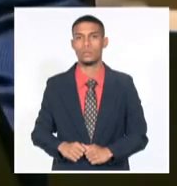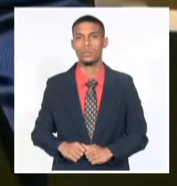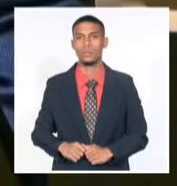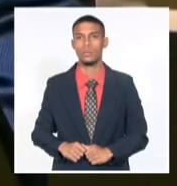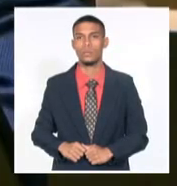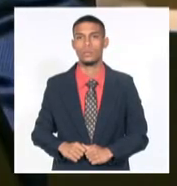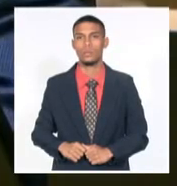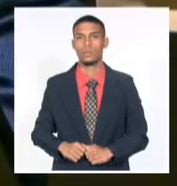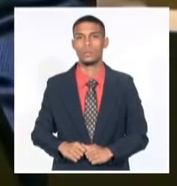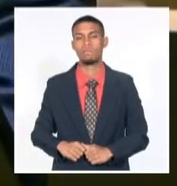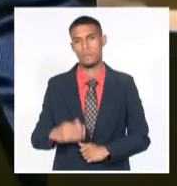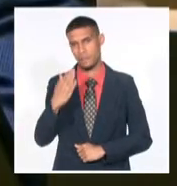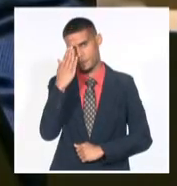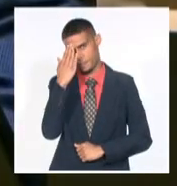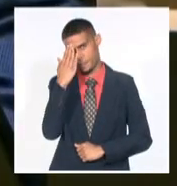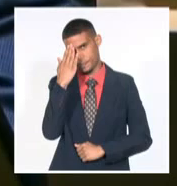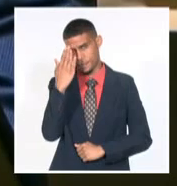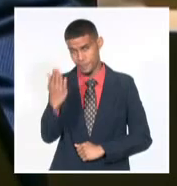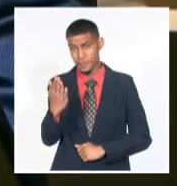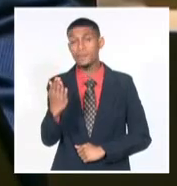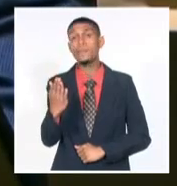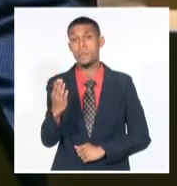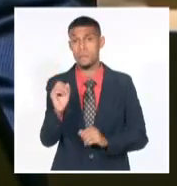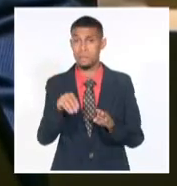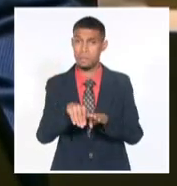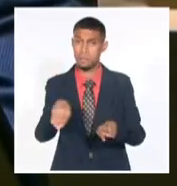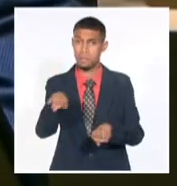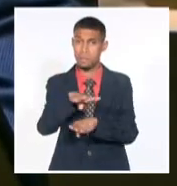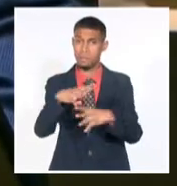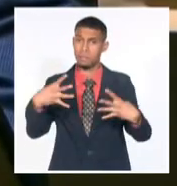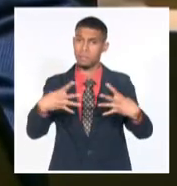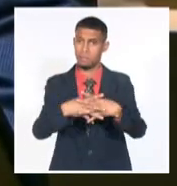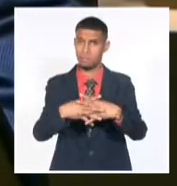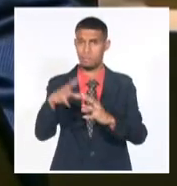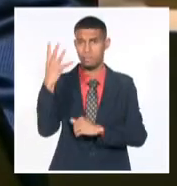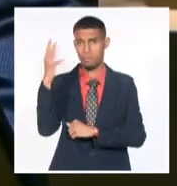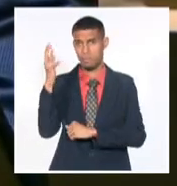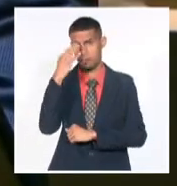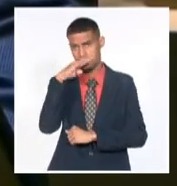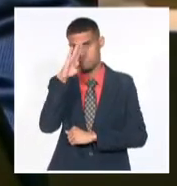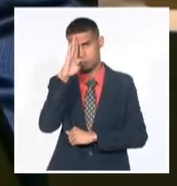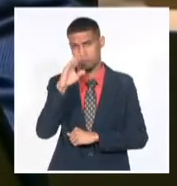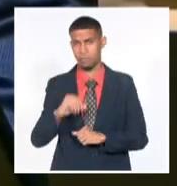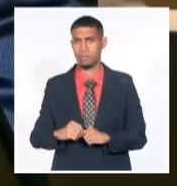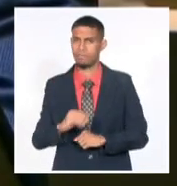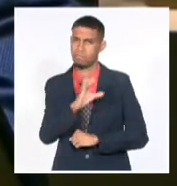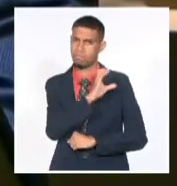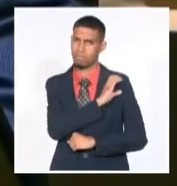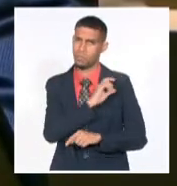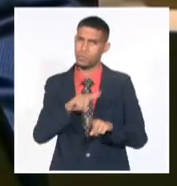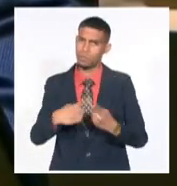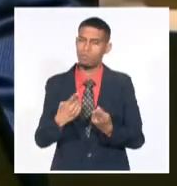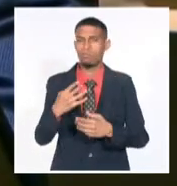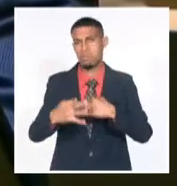Doy las gracias al distinguido ministro de Asuntos Exteriores de Cuba por su